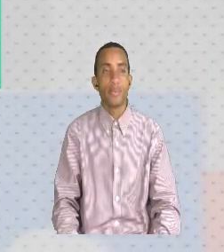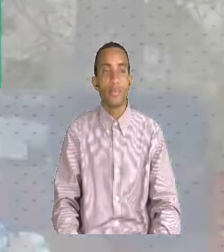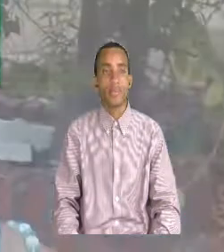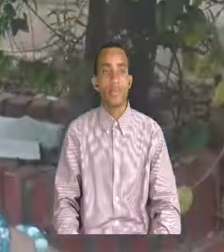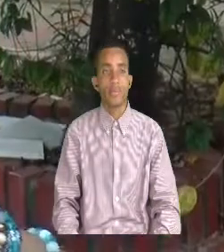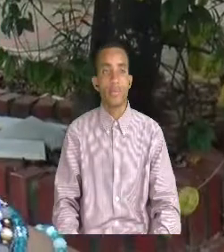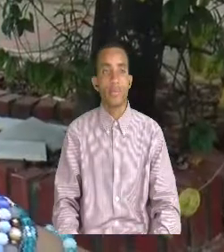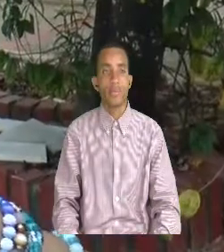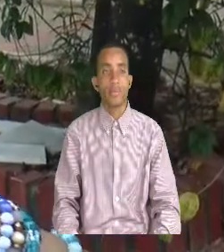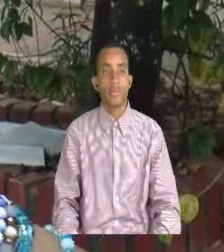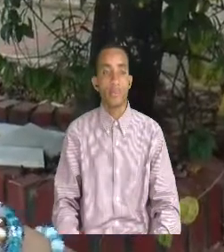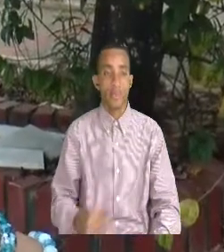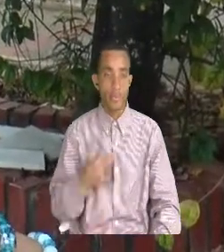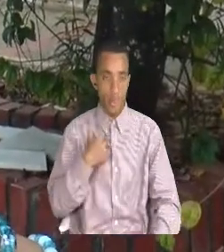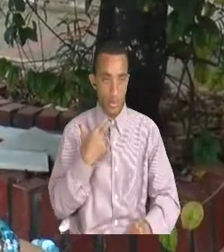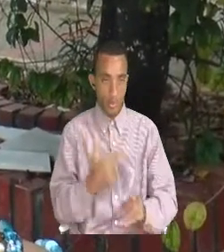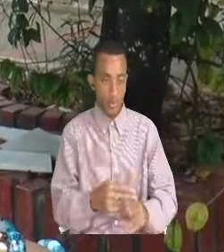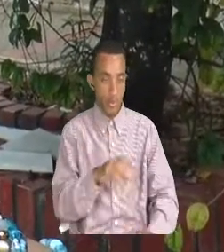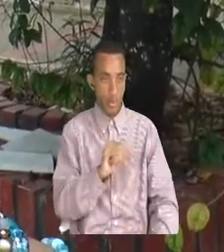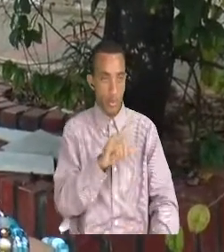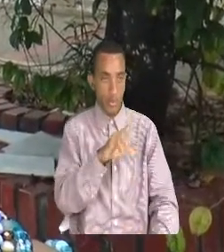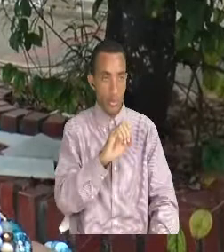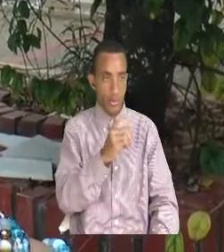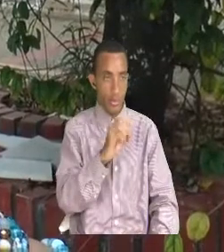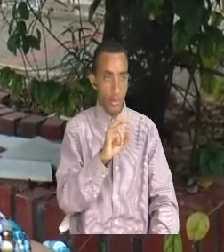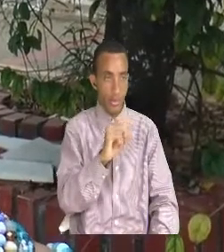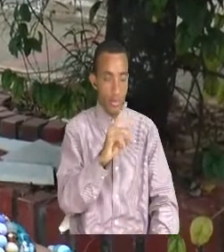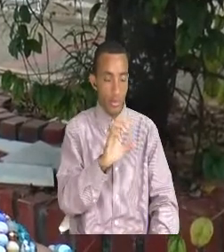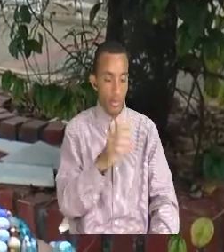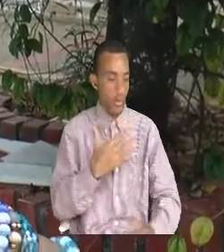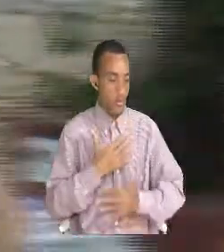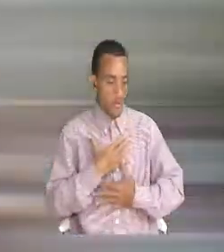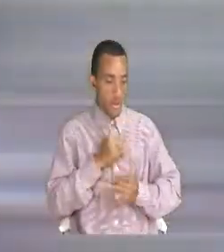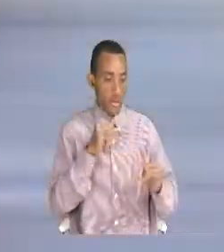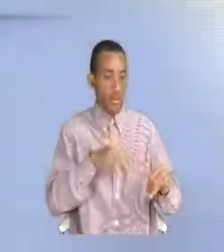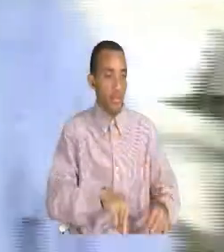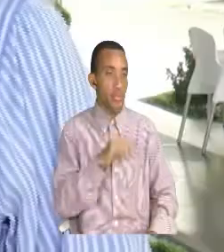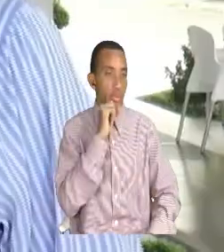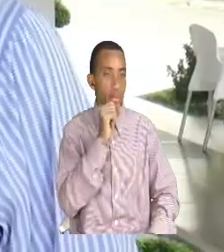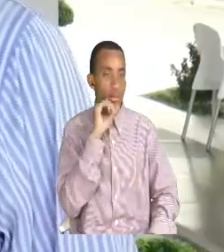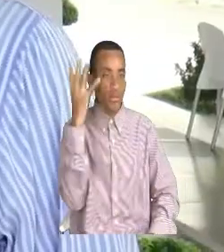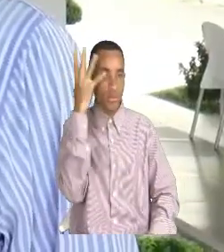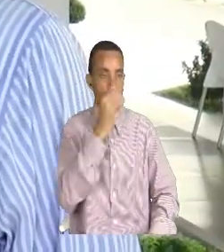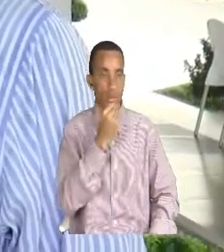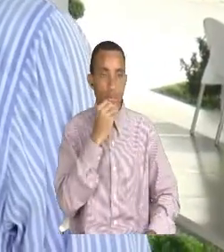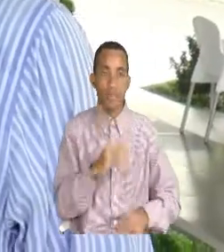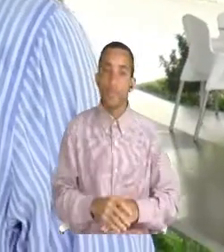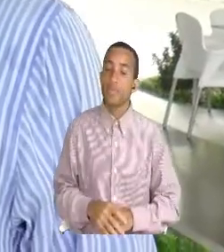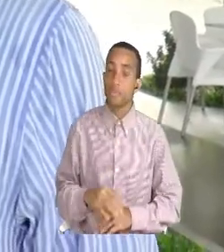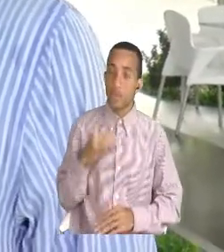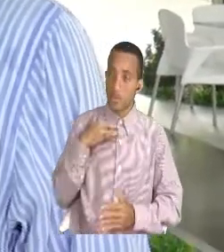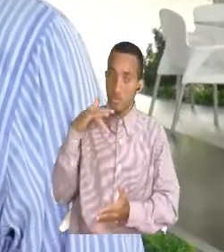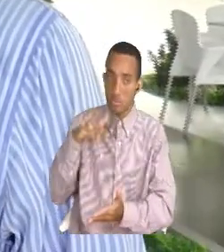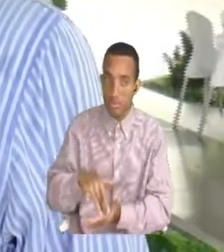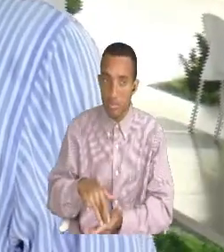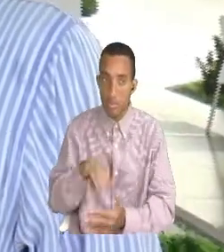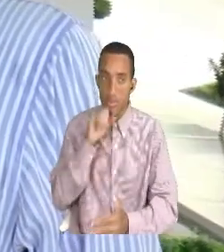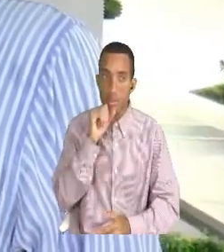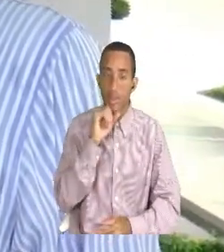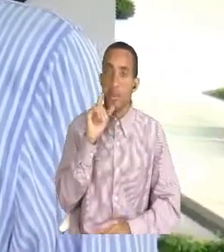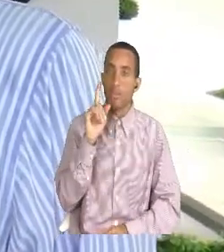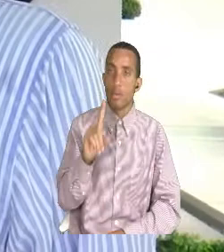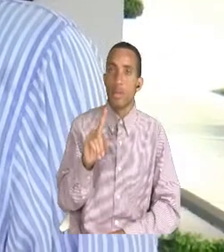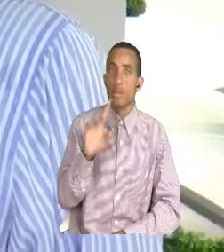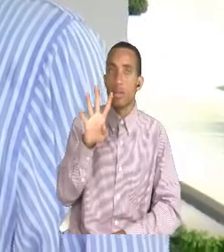Mi nombre es Alexandre Gualdrón y soy feliz en Barranca Bermeja por lo que es y por lo bella que es. desde que llegué, desde el